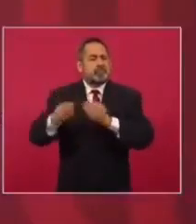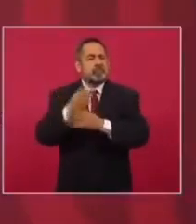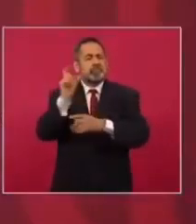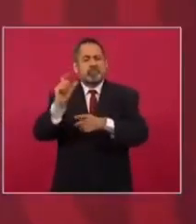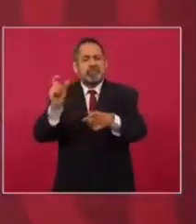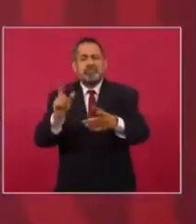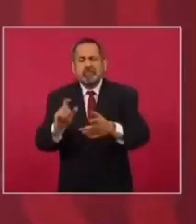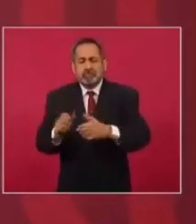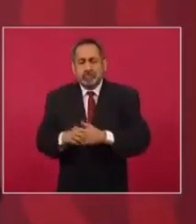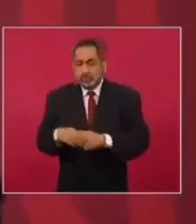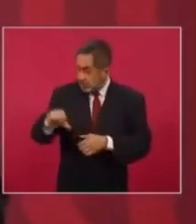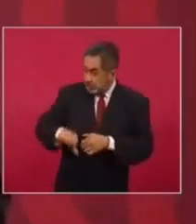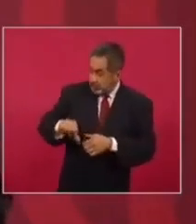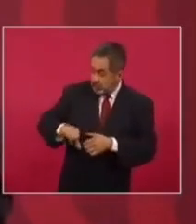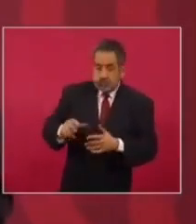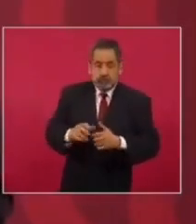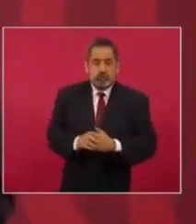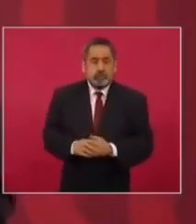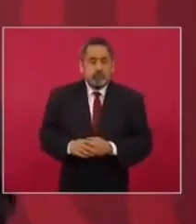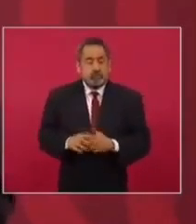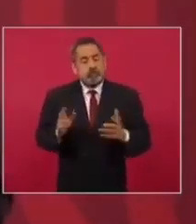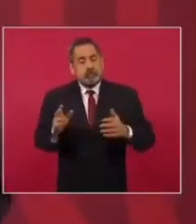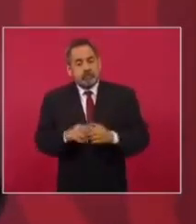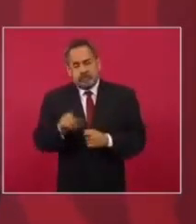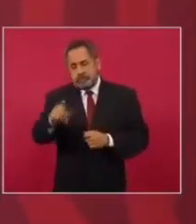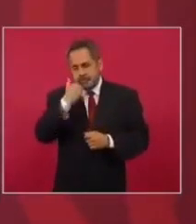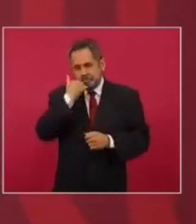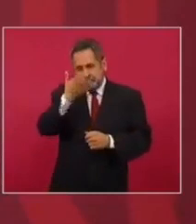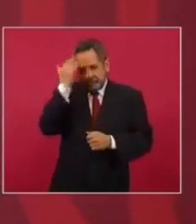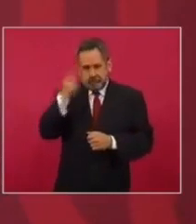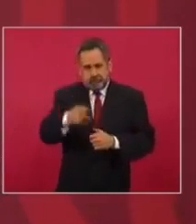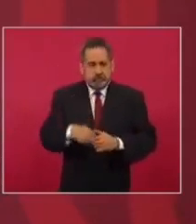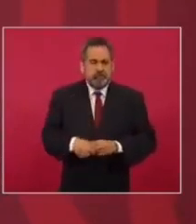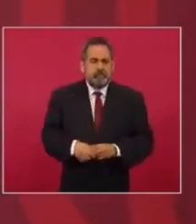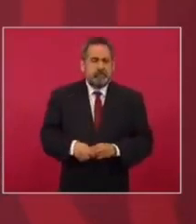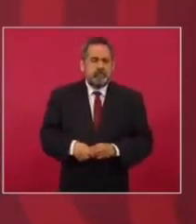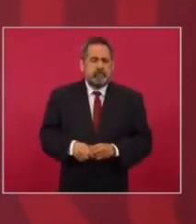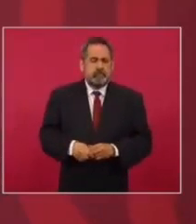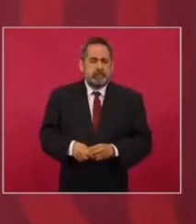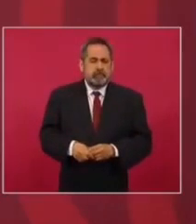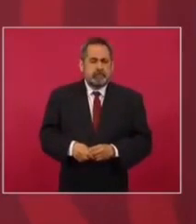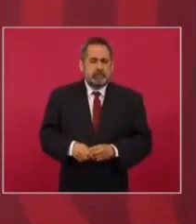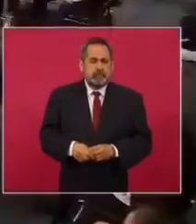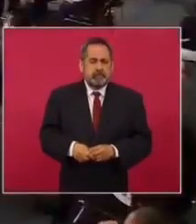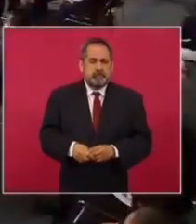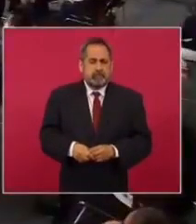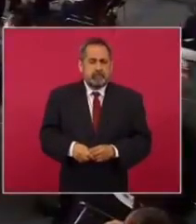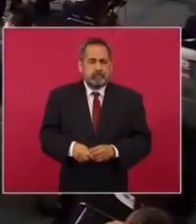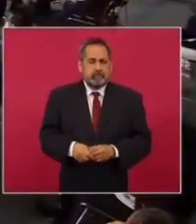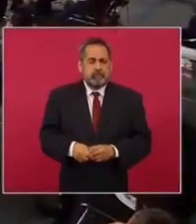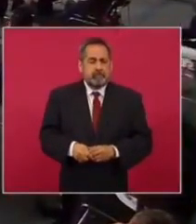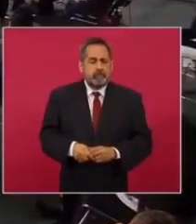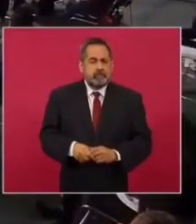hoy a hoy y no sabía no solo